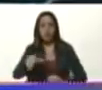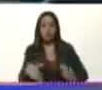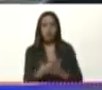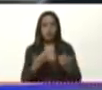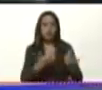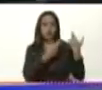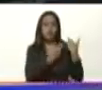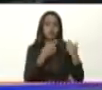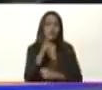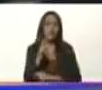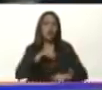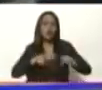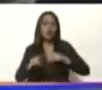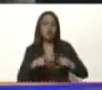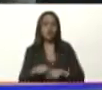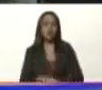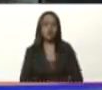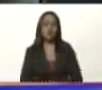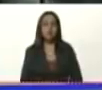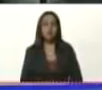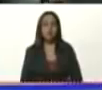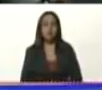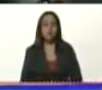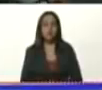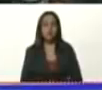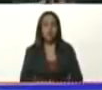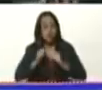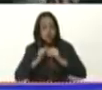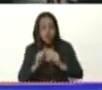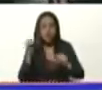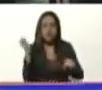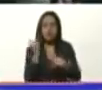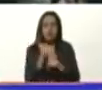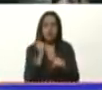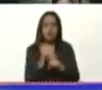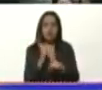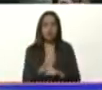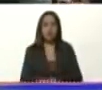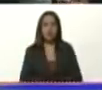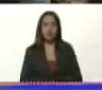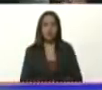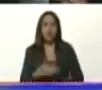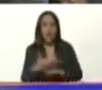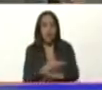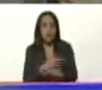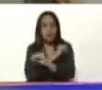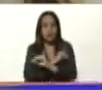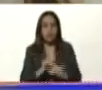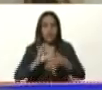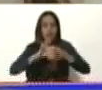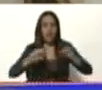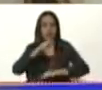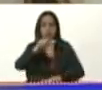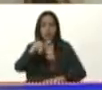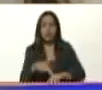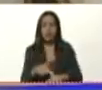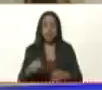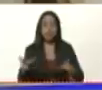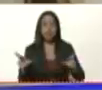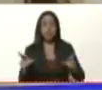país, coordinados. Vamos a continuar trabajando. Antes de despedir esta cadena nacional de